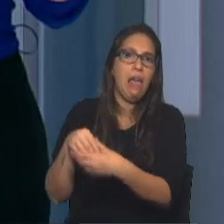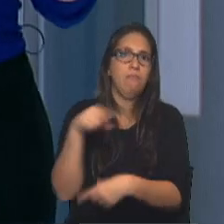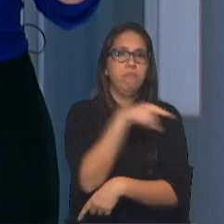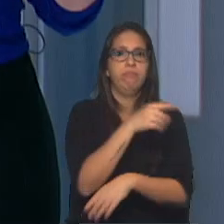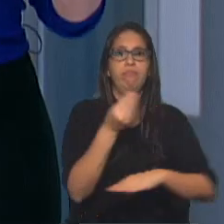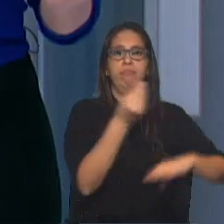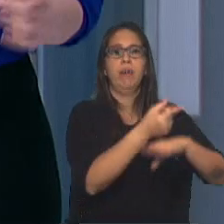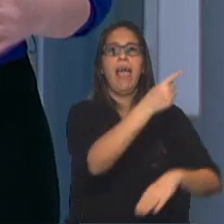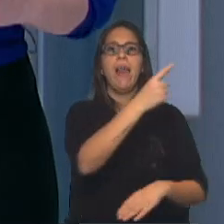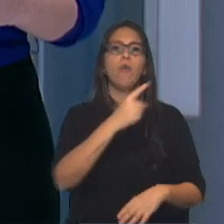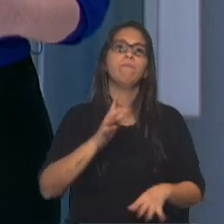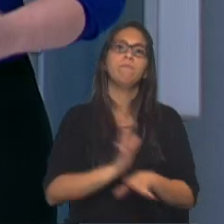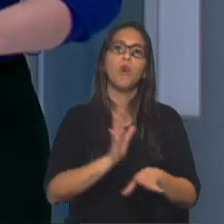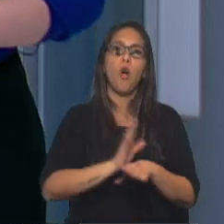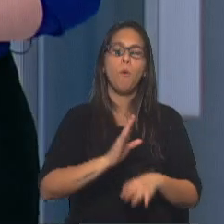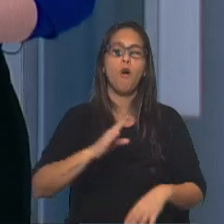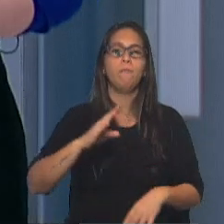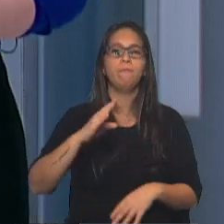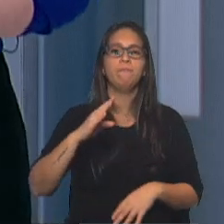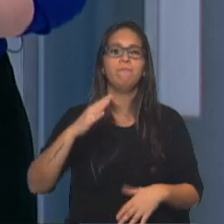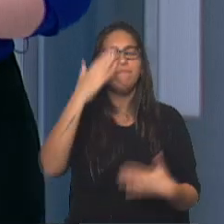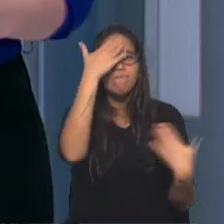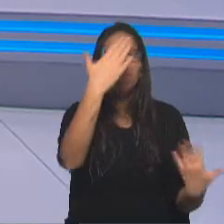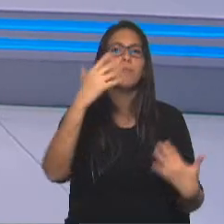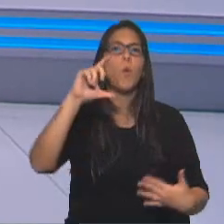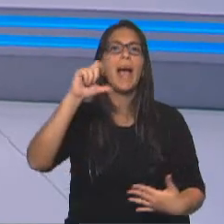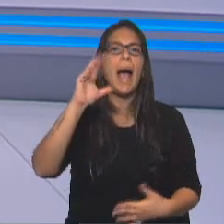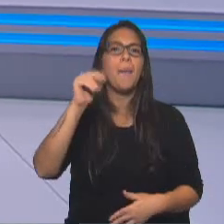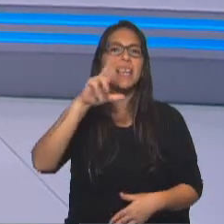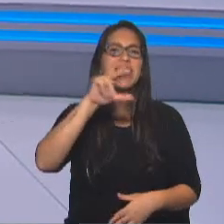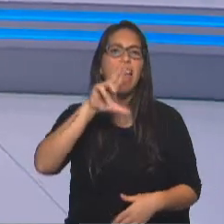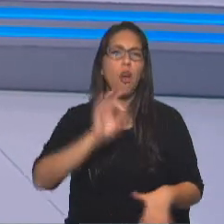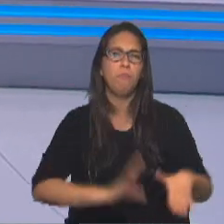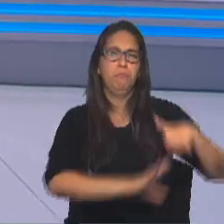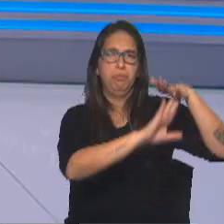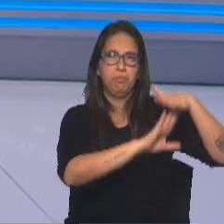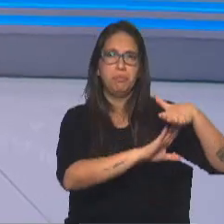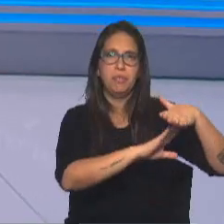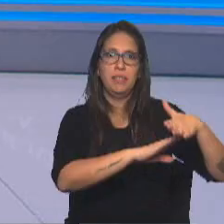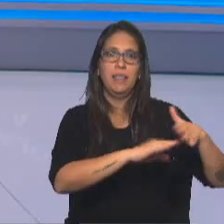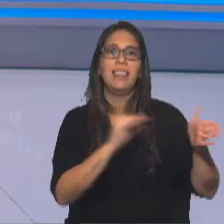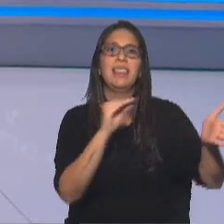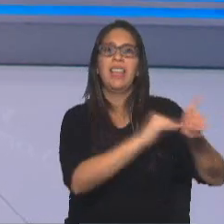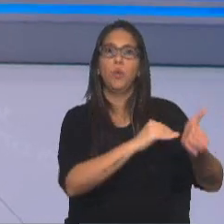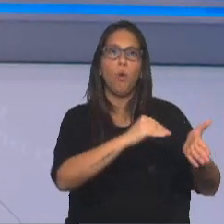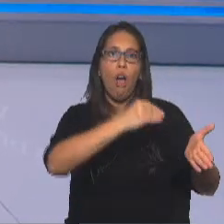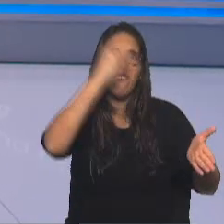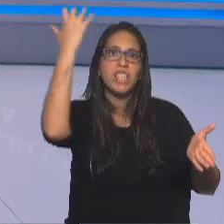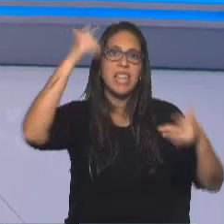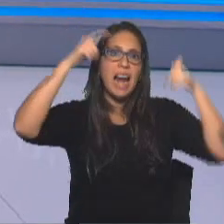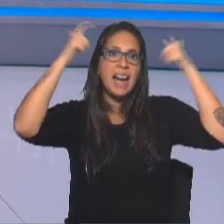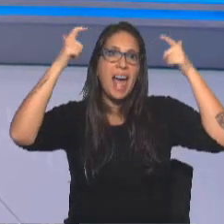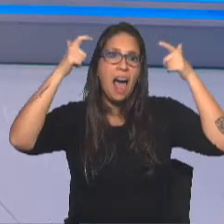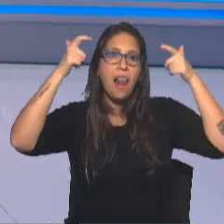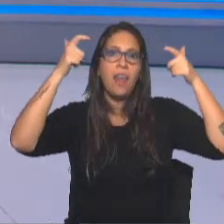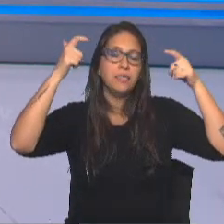un caballero, algo que él no quiere, no le gusta, porque justamente le dicen, bueno, pero el título lo tiene, ¿eh? El título lo tiene. Este título